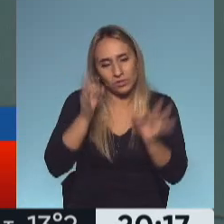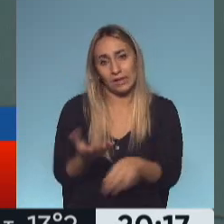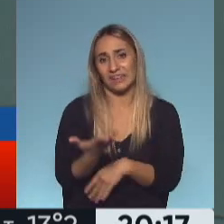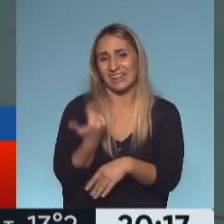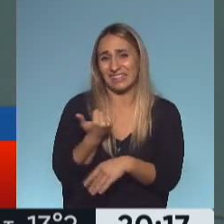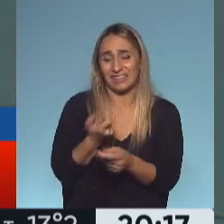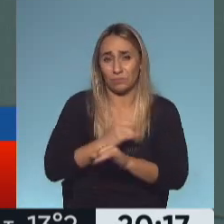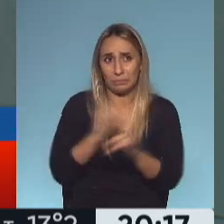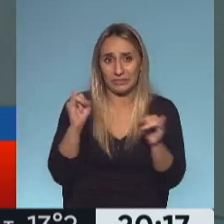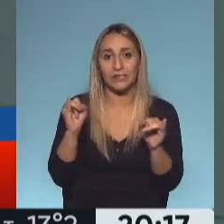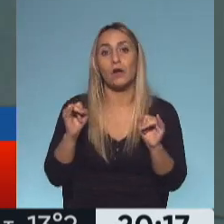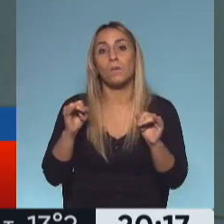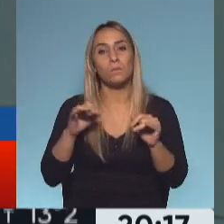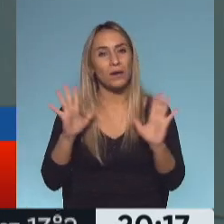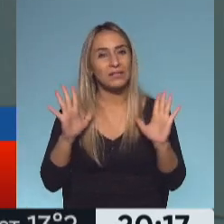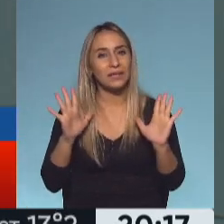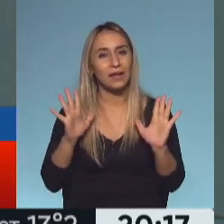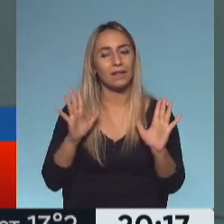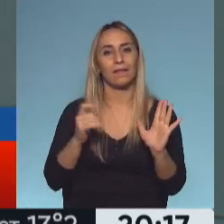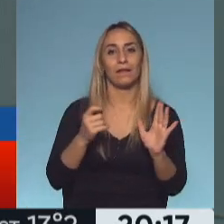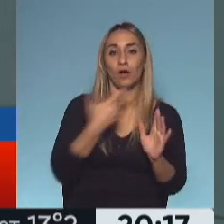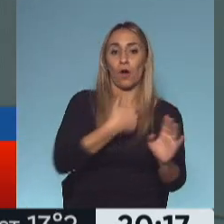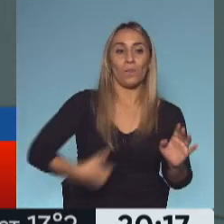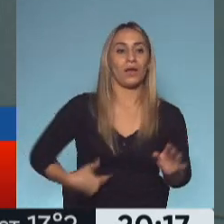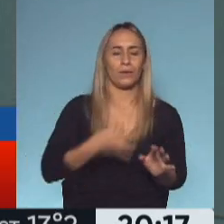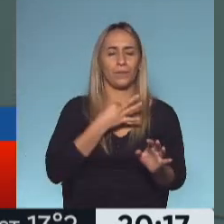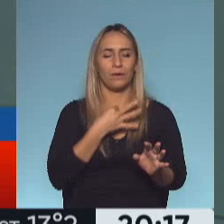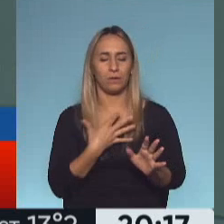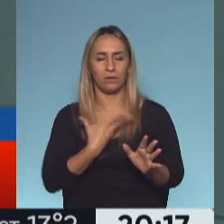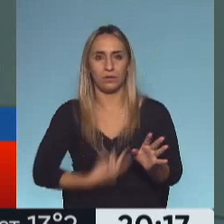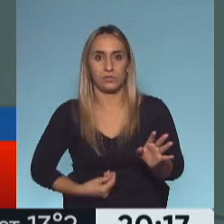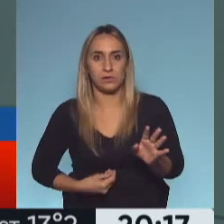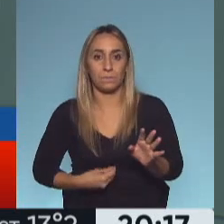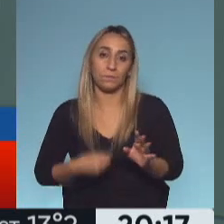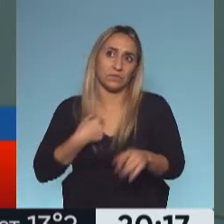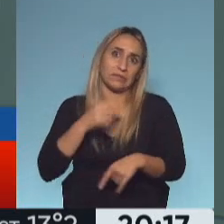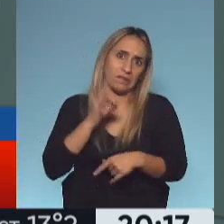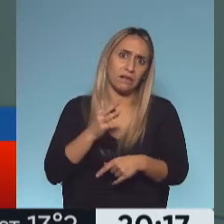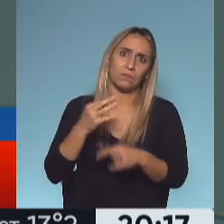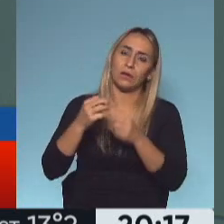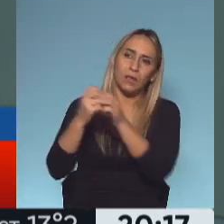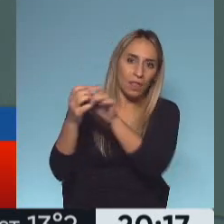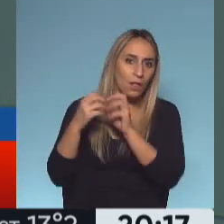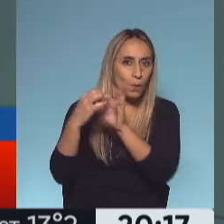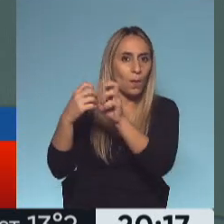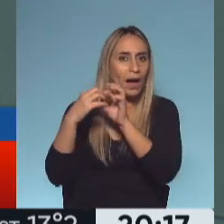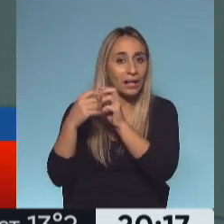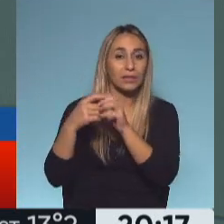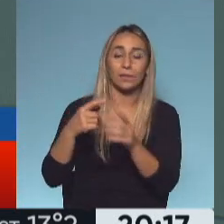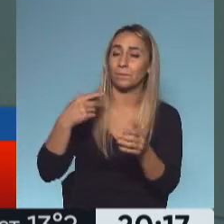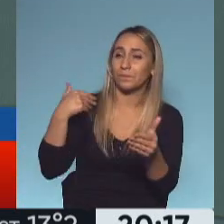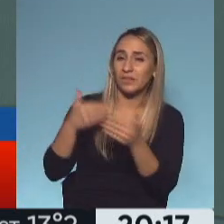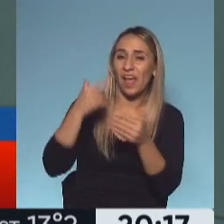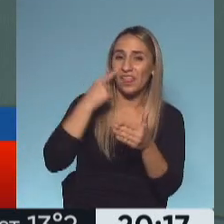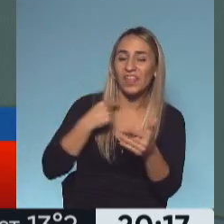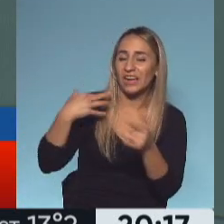pero ¿podría llegar a traer alivio dentro del gobierno teniendo en cuenta todo el debate arduo que se dio durante los últimos días